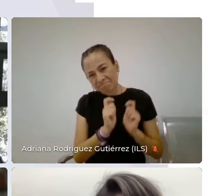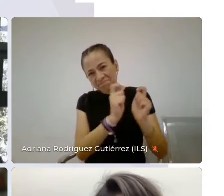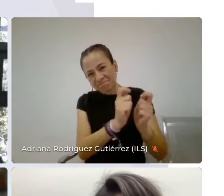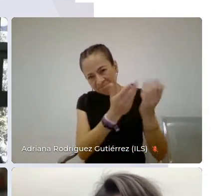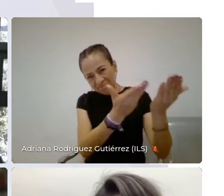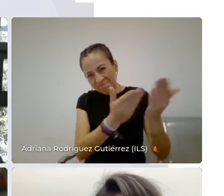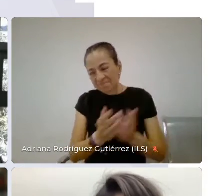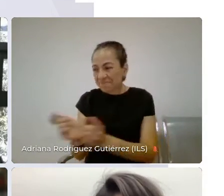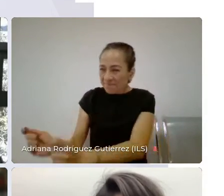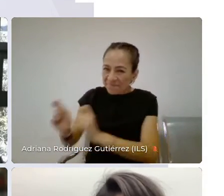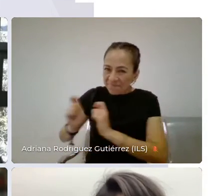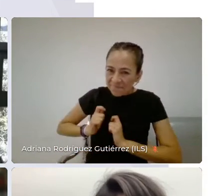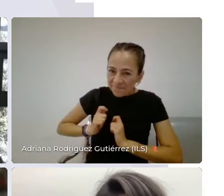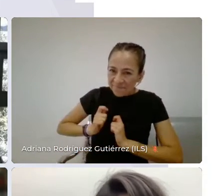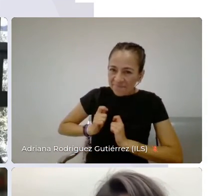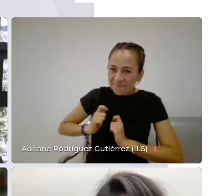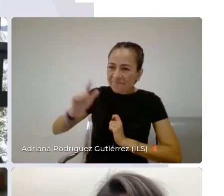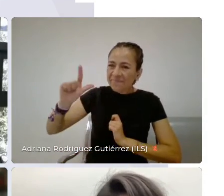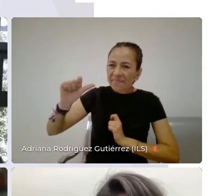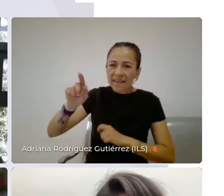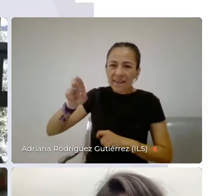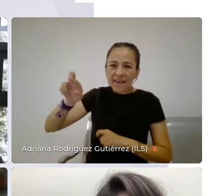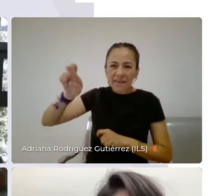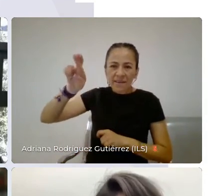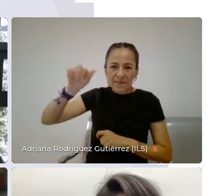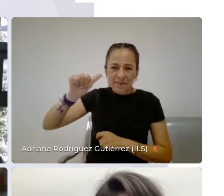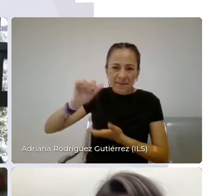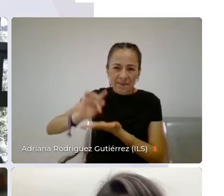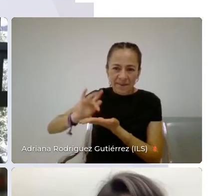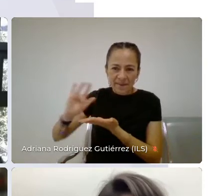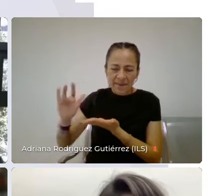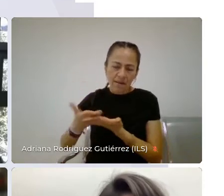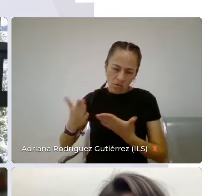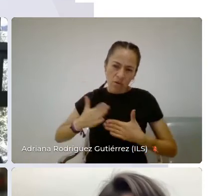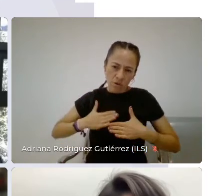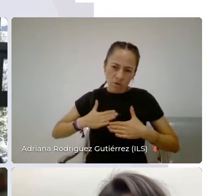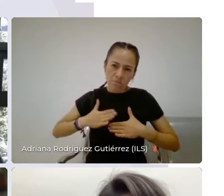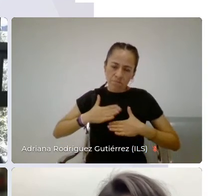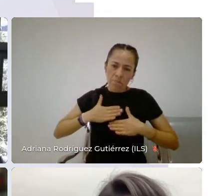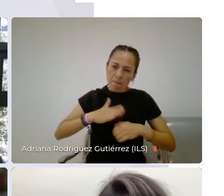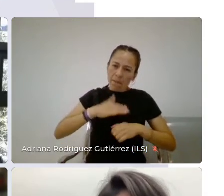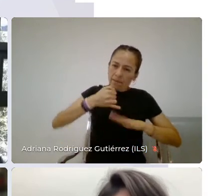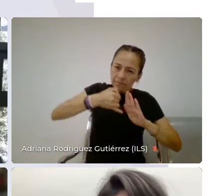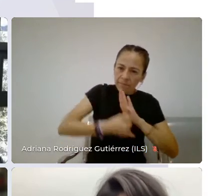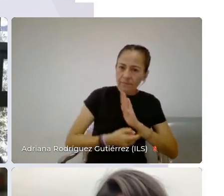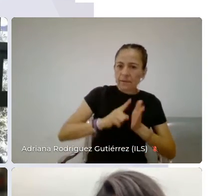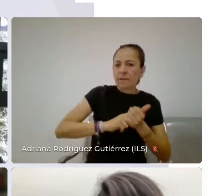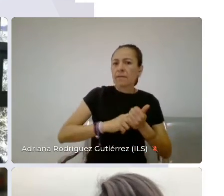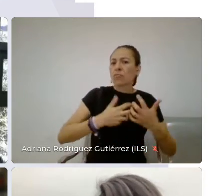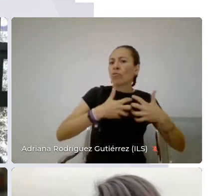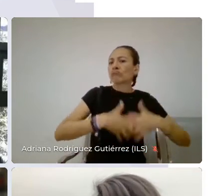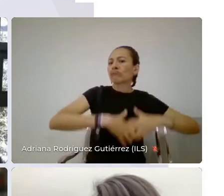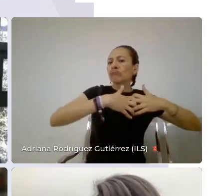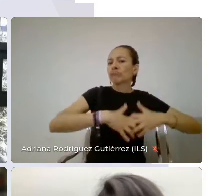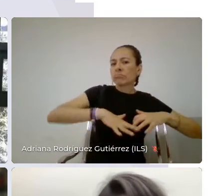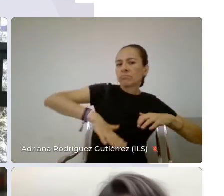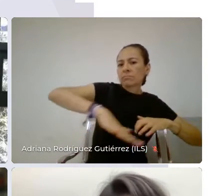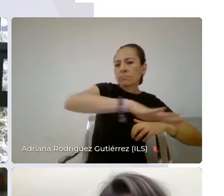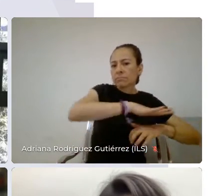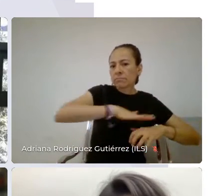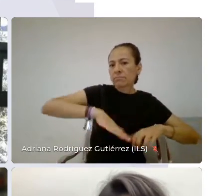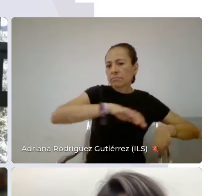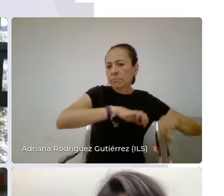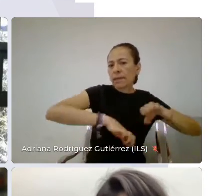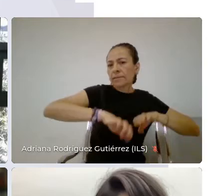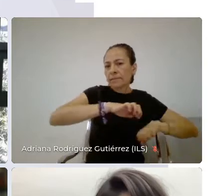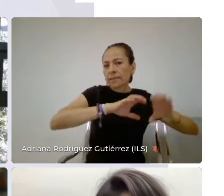Gracias, Laura. Quisiera contarles un poquito desde el sector empresarial, un poco cómo nos hemos involucrado en algunas iniciativas